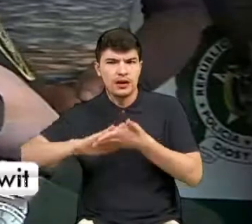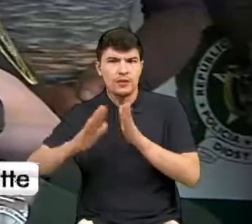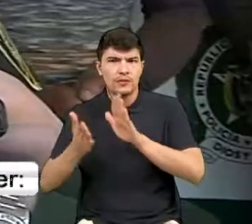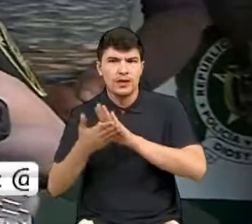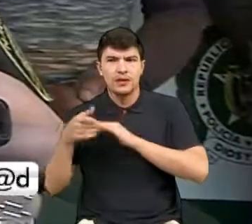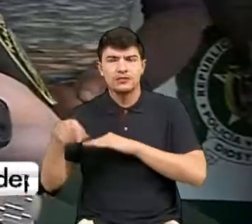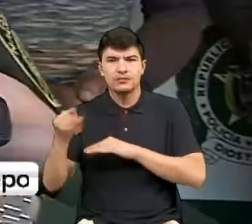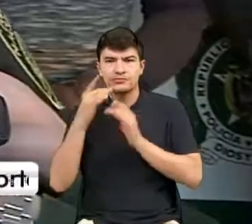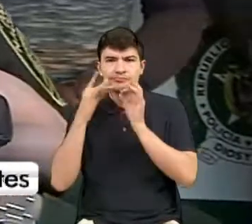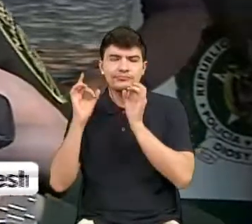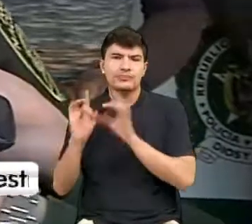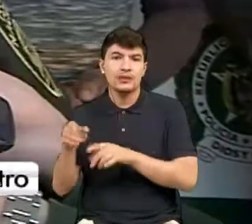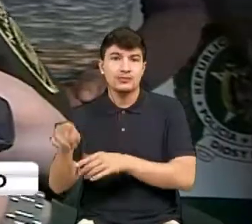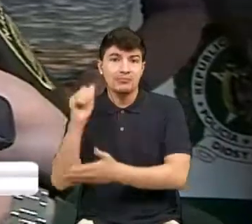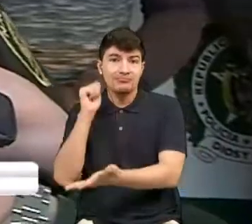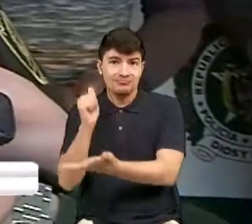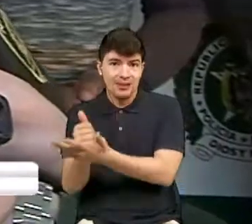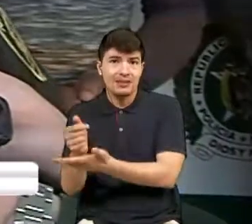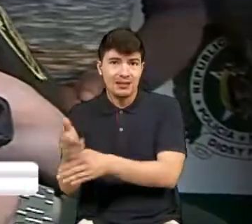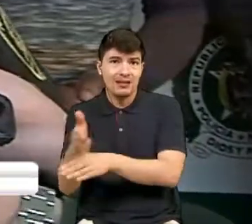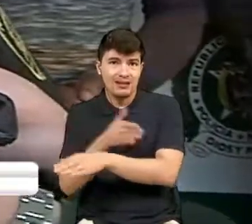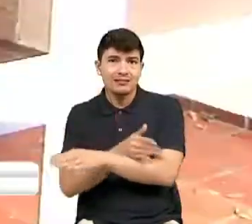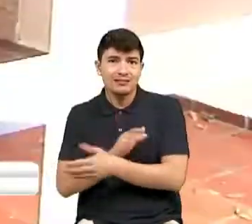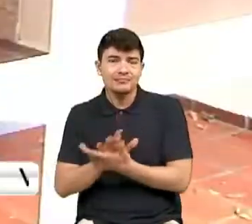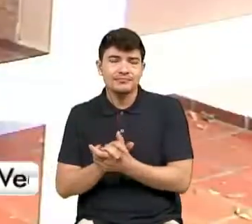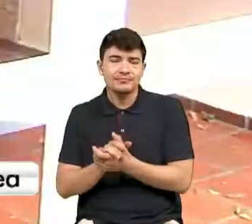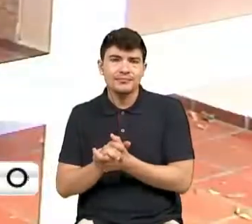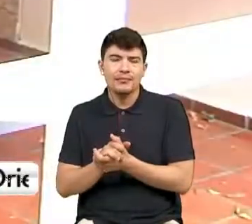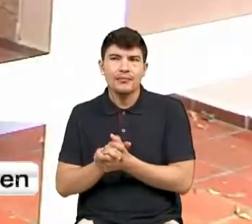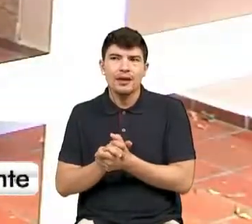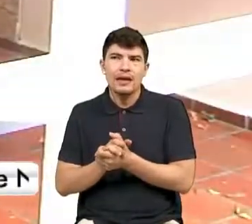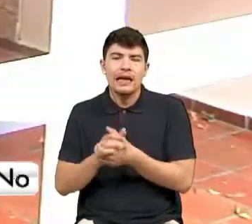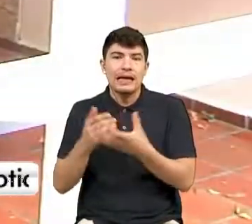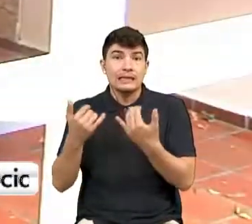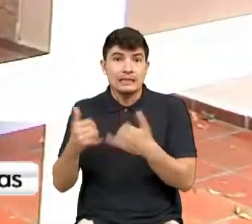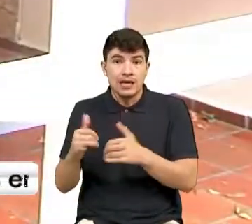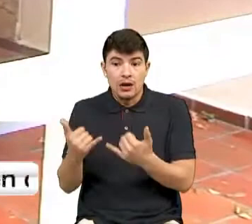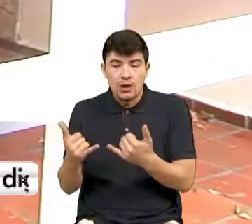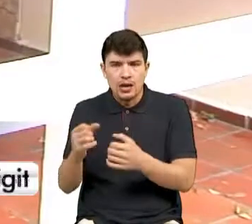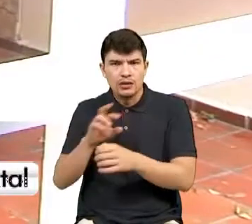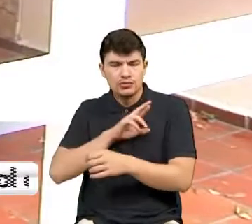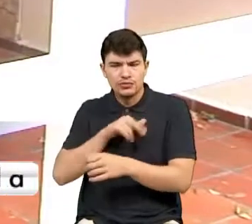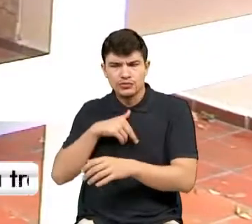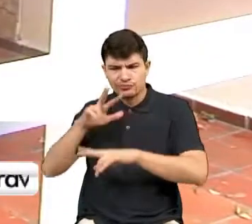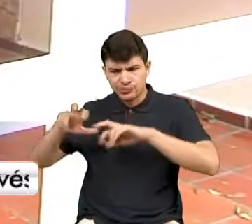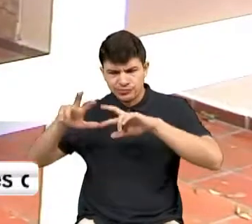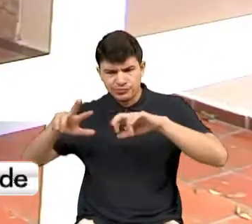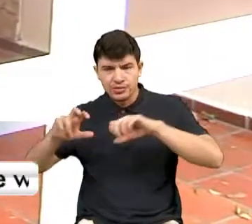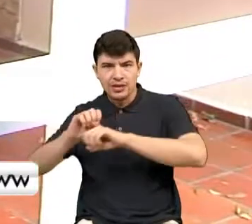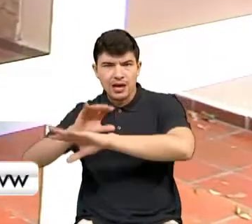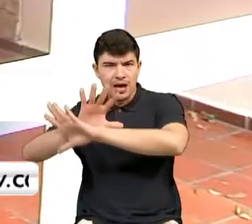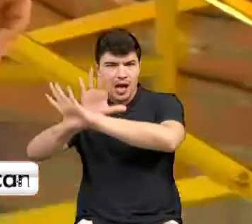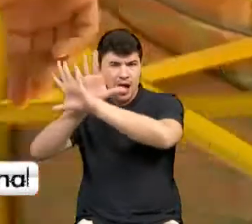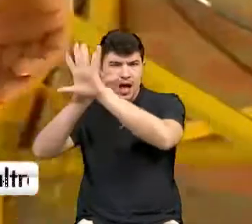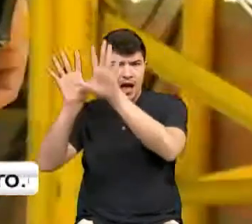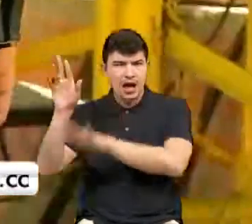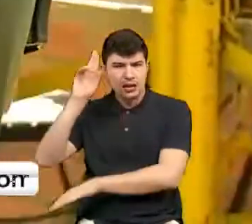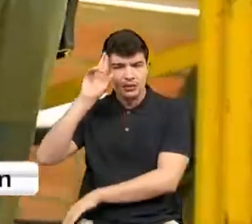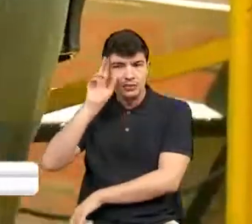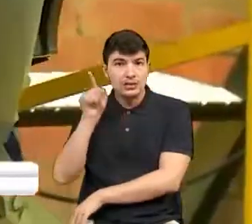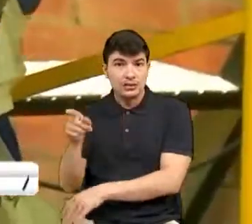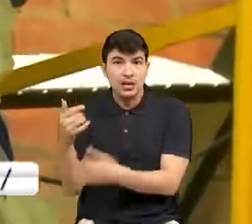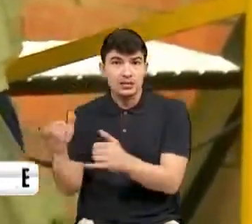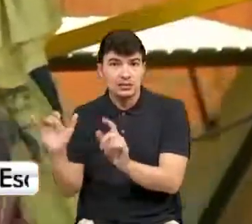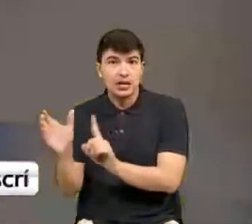desafortunadamente ese homicidio que se presentó ya se va esclareciendo la los móviles del homicidio y se encontró el vehículo